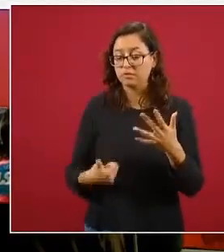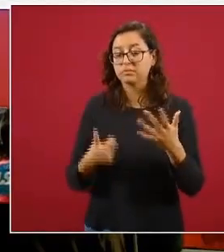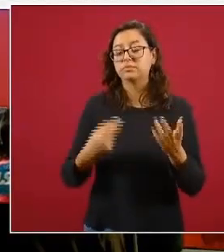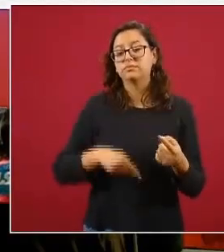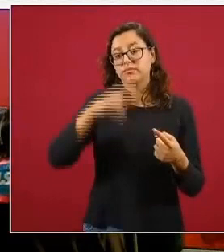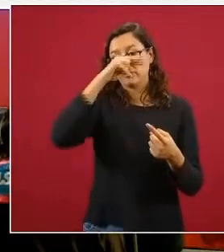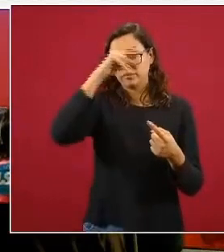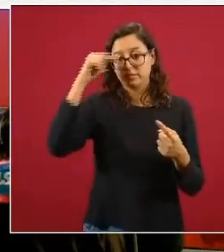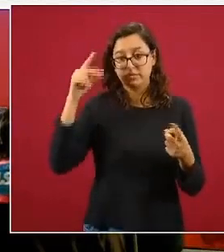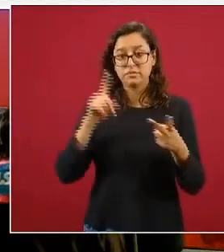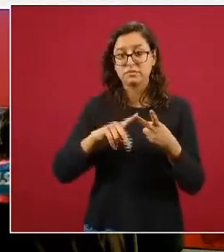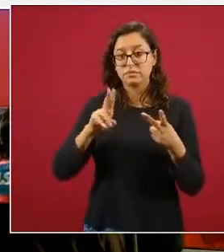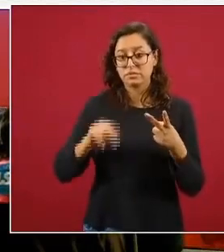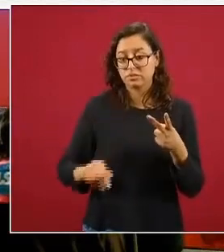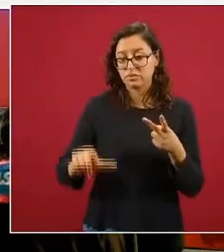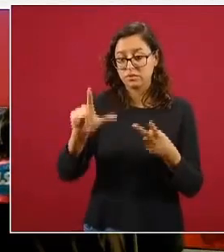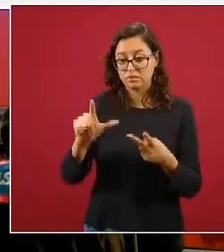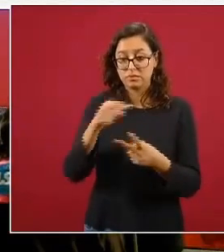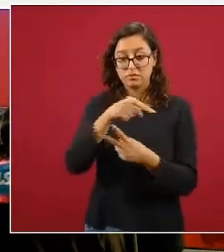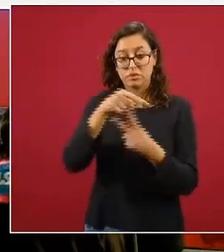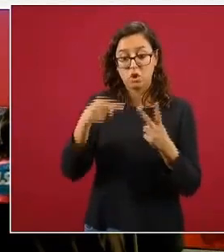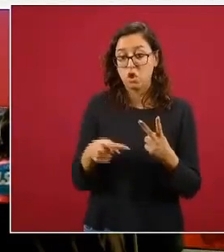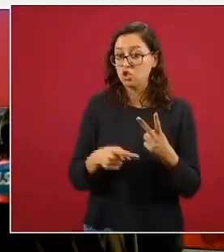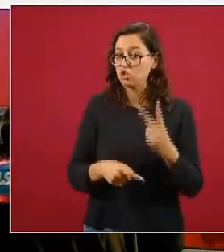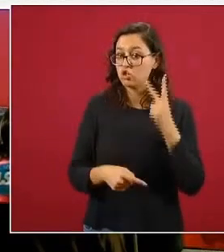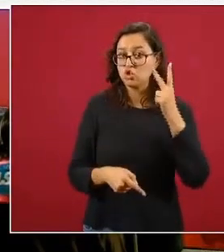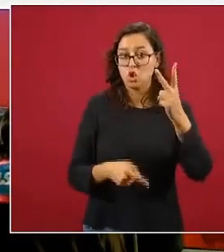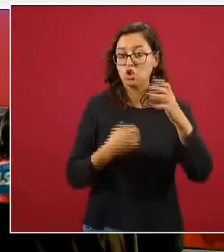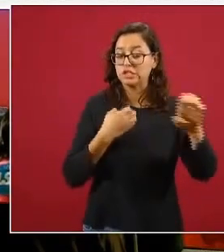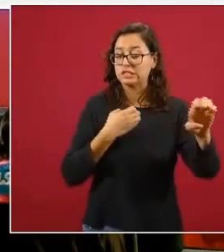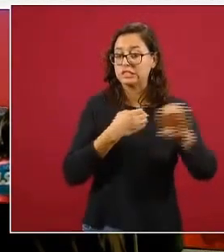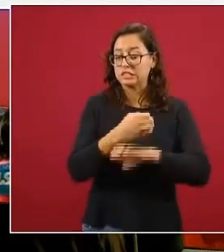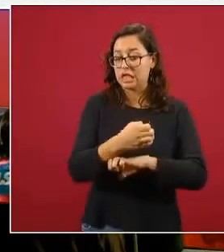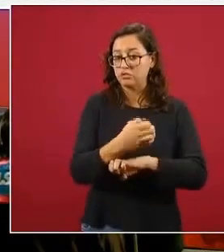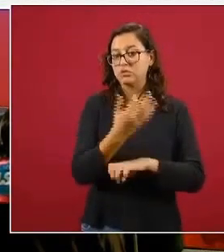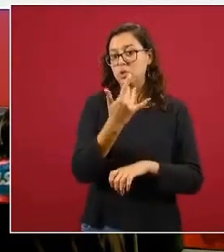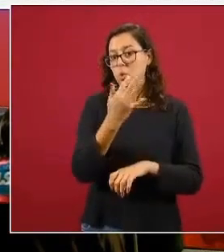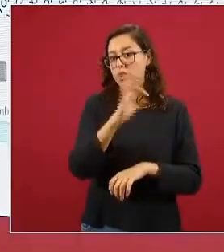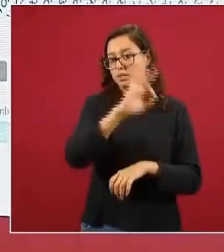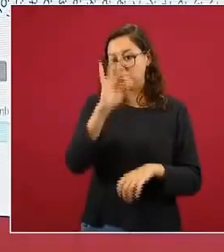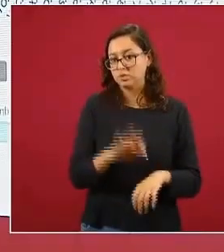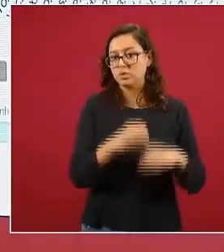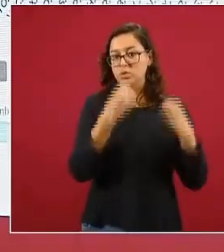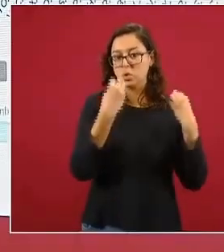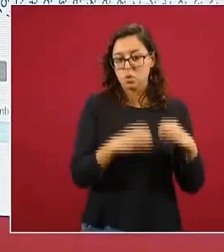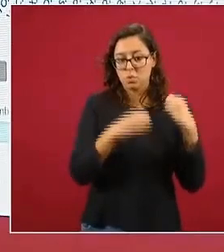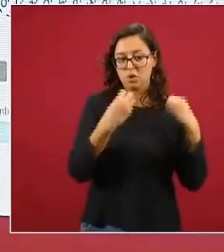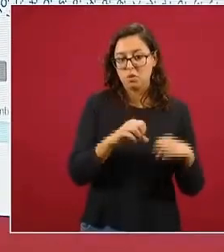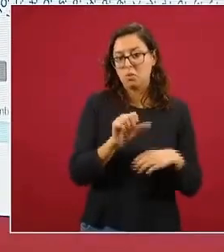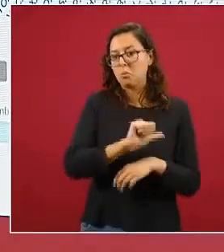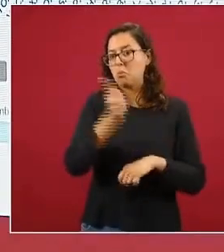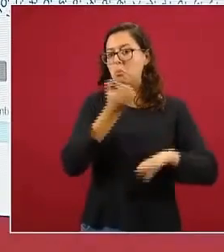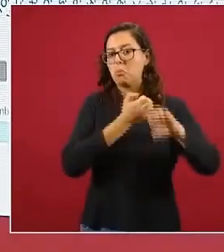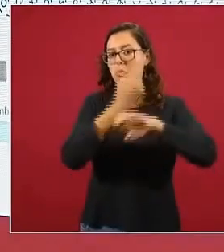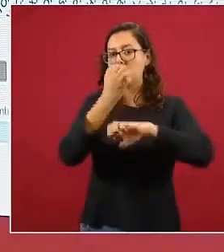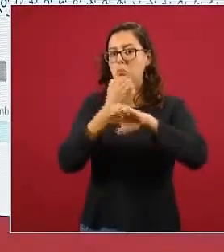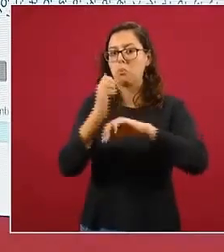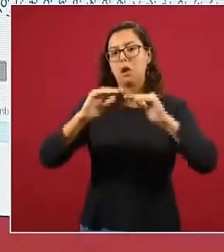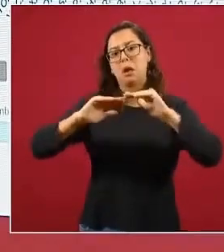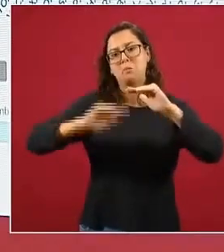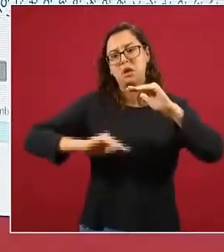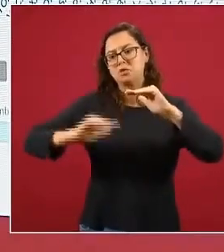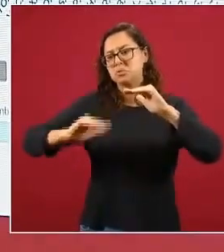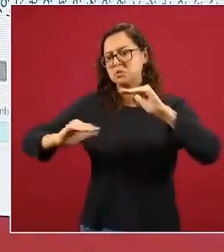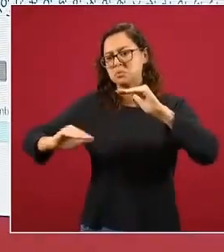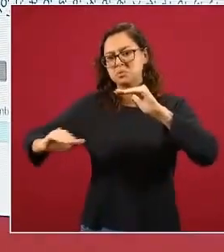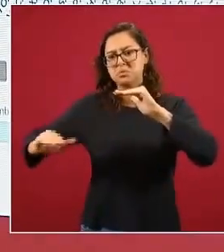Nayarit, Nuevo León, son las dos únicas entidades que tienen ocupaciones mayores al 50%, mientras que el resto tienen ocupaciones muy